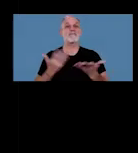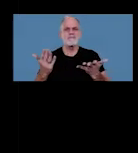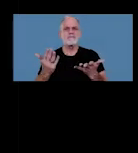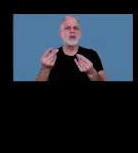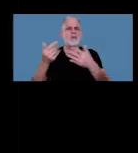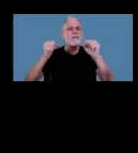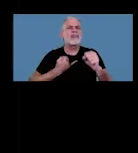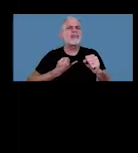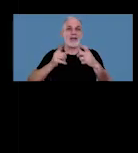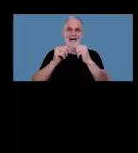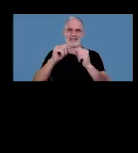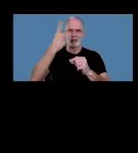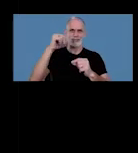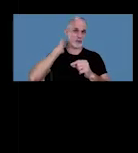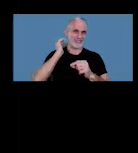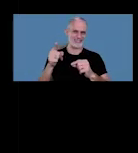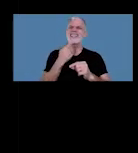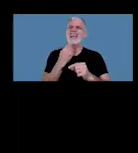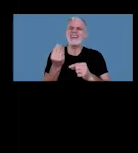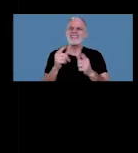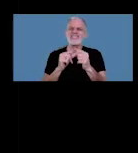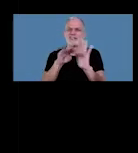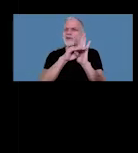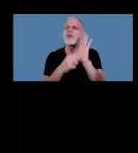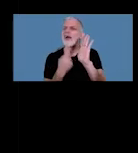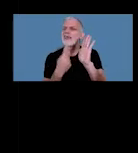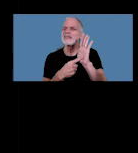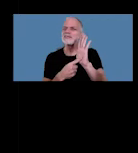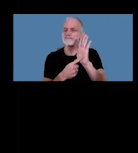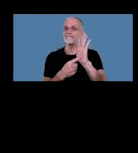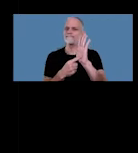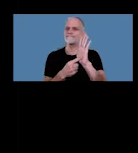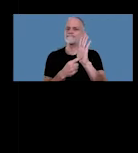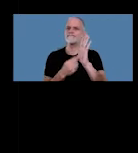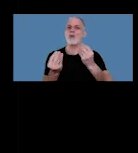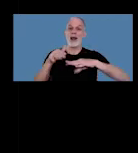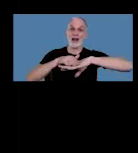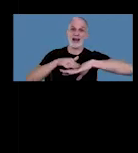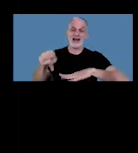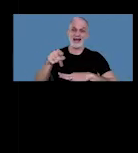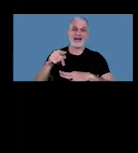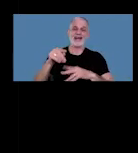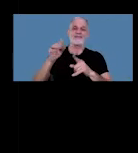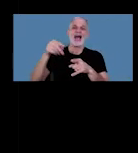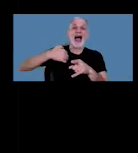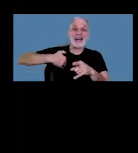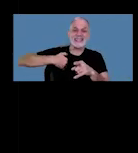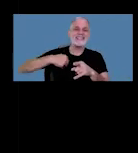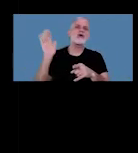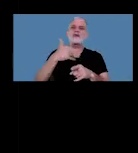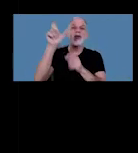el artículo 116. ¿Y qué nos dice el 116? Nos dice que básicamente va a ser residente argentino toda